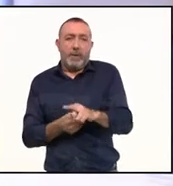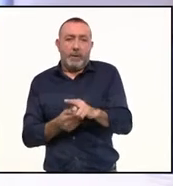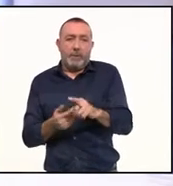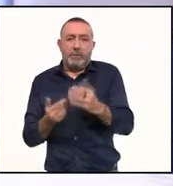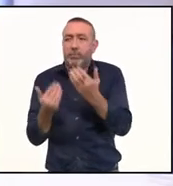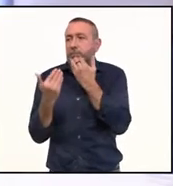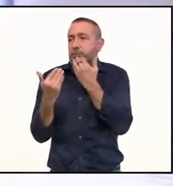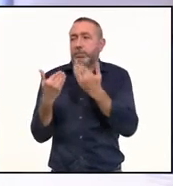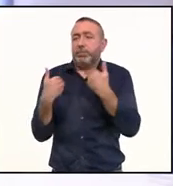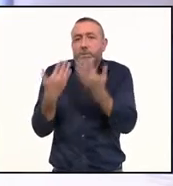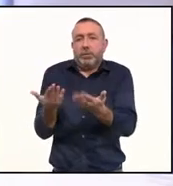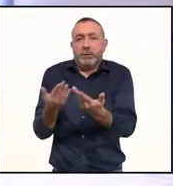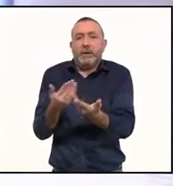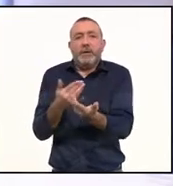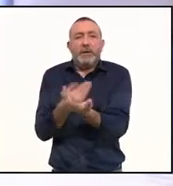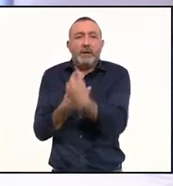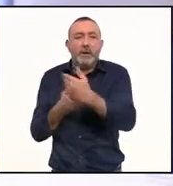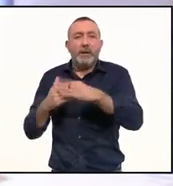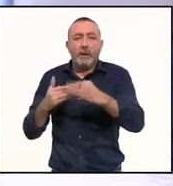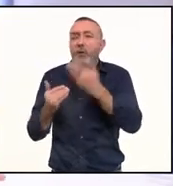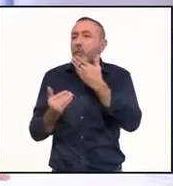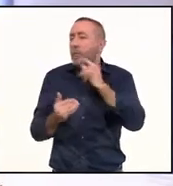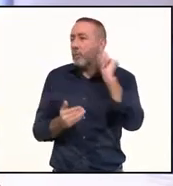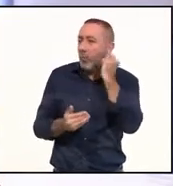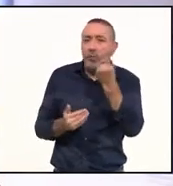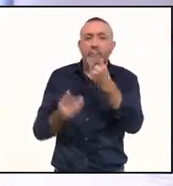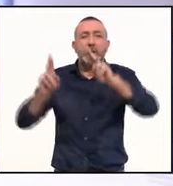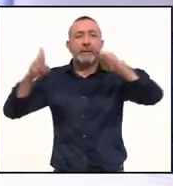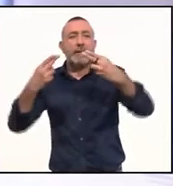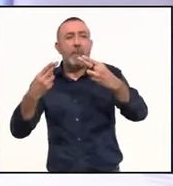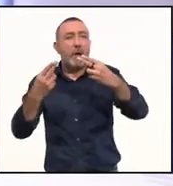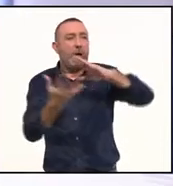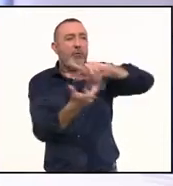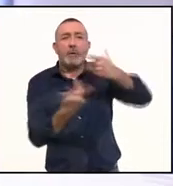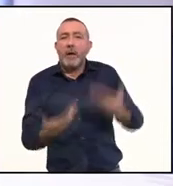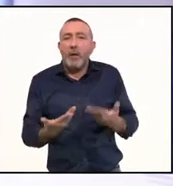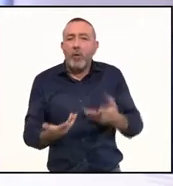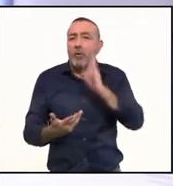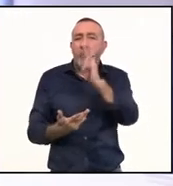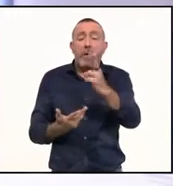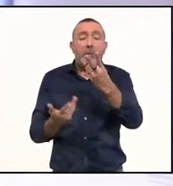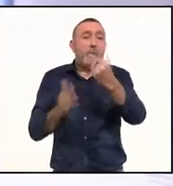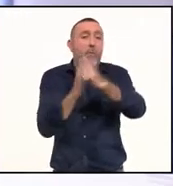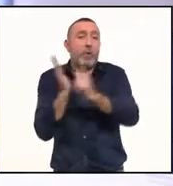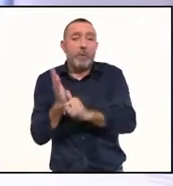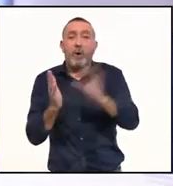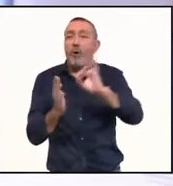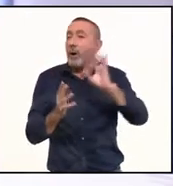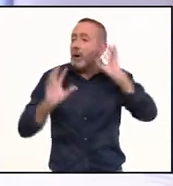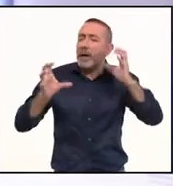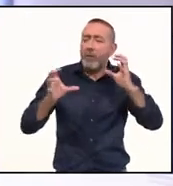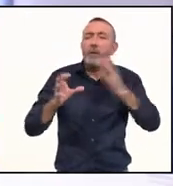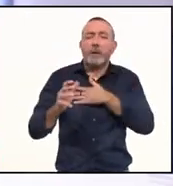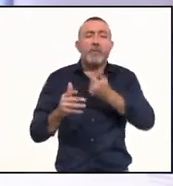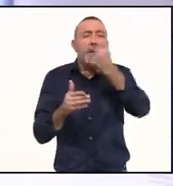lo mejor a una persona que puede no ha habido algún tema de actualidad vienen las noticias vienen algún programa en la radio y entonces quiere profundizar